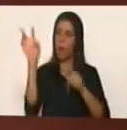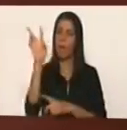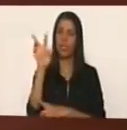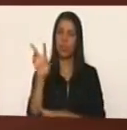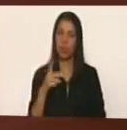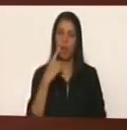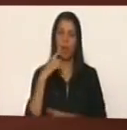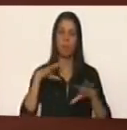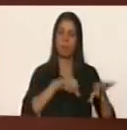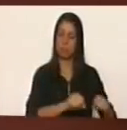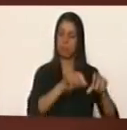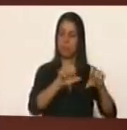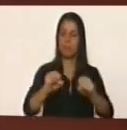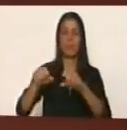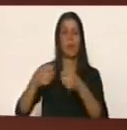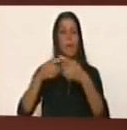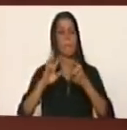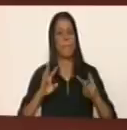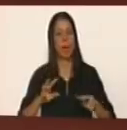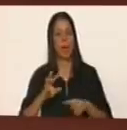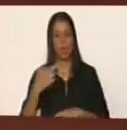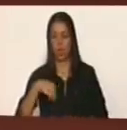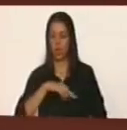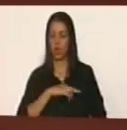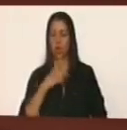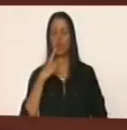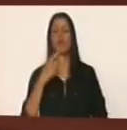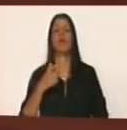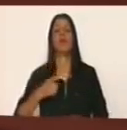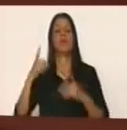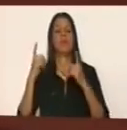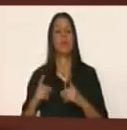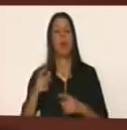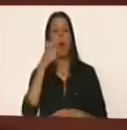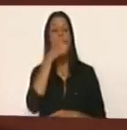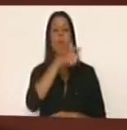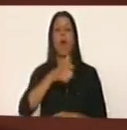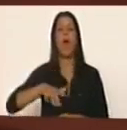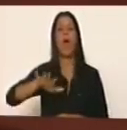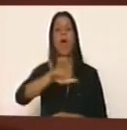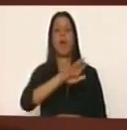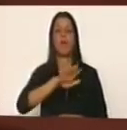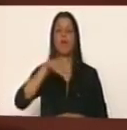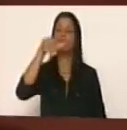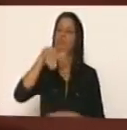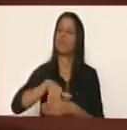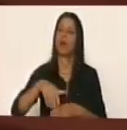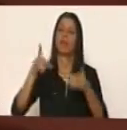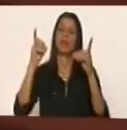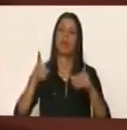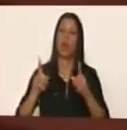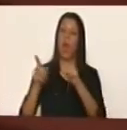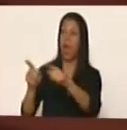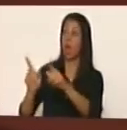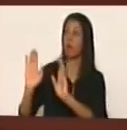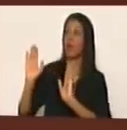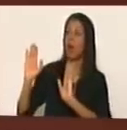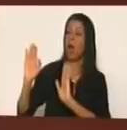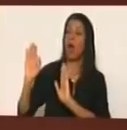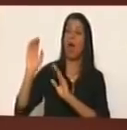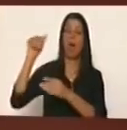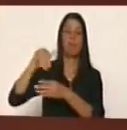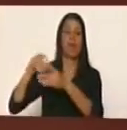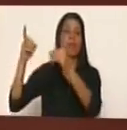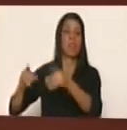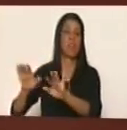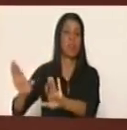territorio. Nosotros con el verdadero mandante, que es el pueblo que está allá afuera, que es el verdadero constituyente. Ahora, vamos a seguir